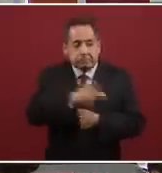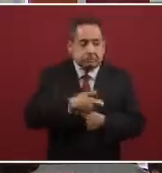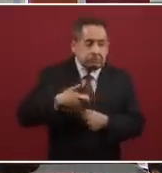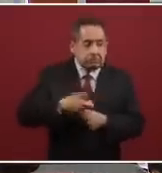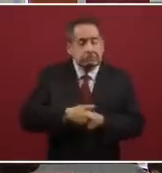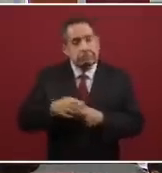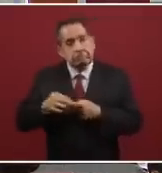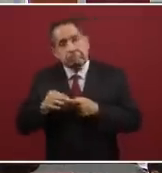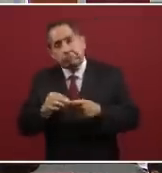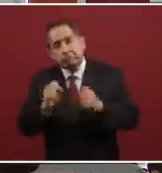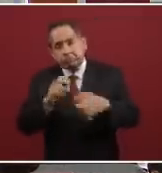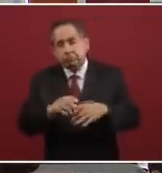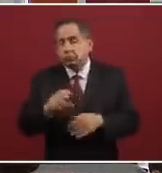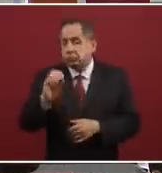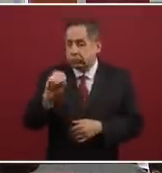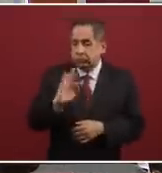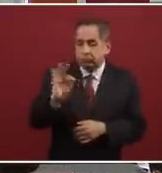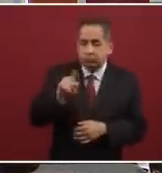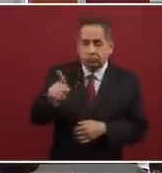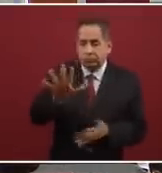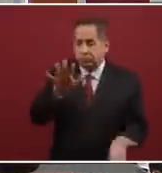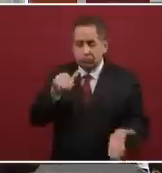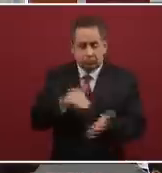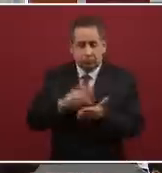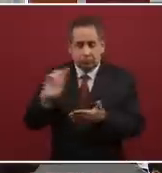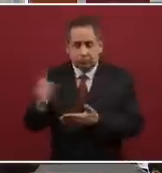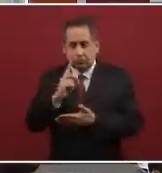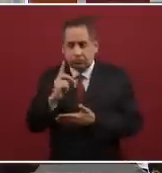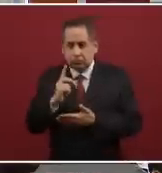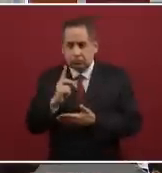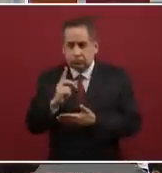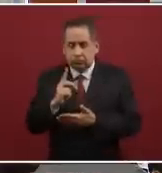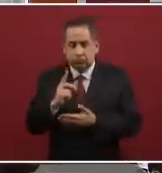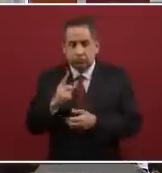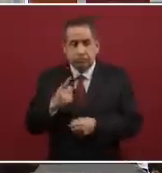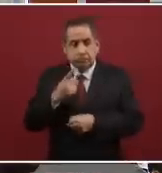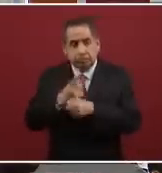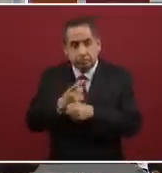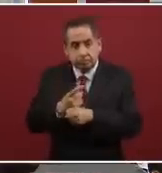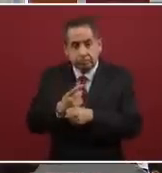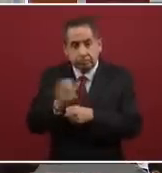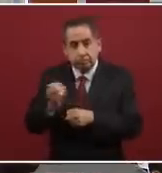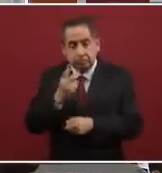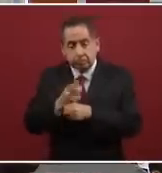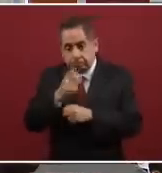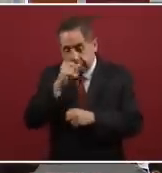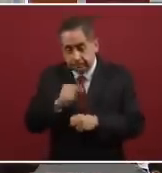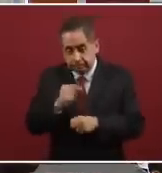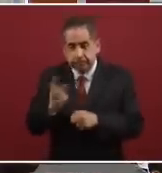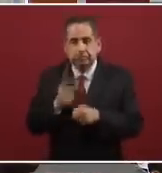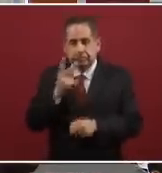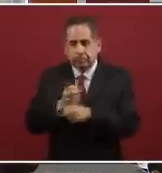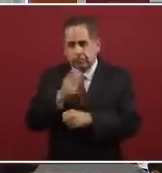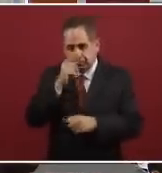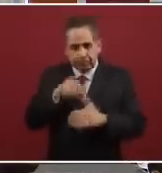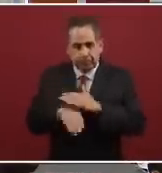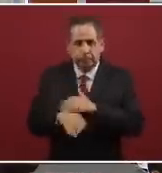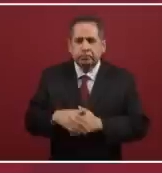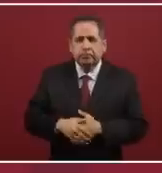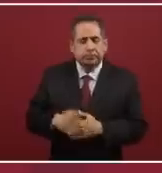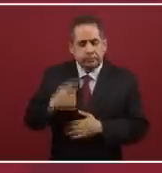Si pagas $5,000, tienes derecho a una segunda ocasión. Es decir,